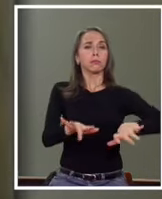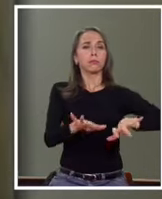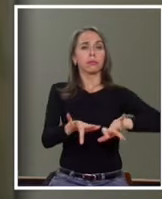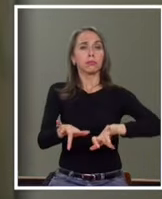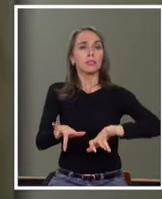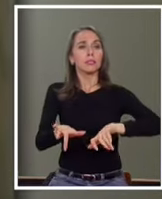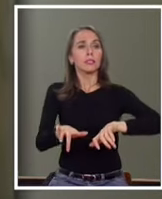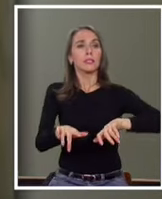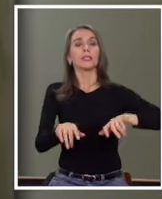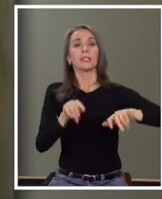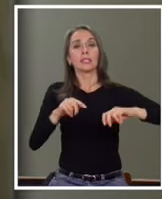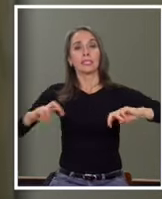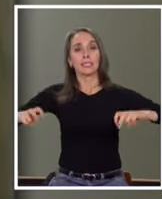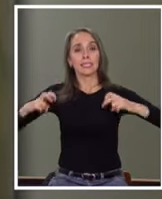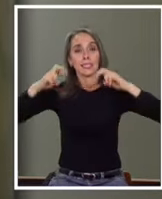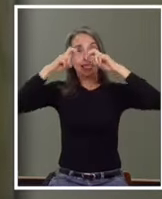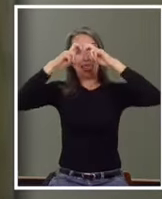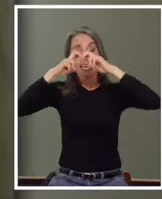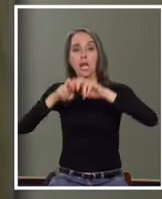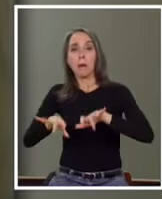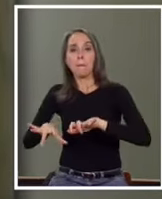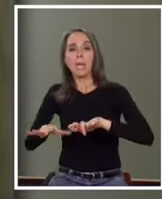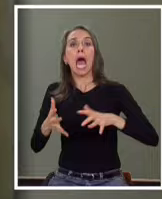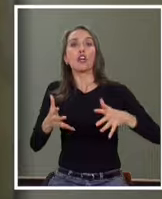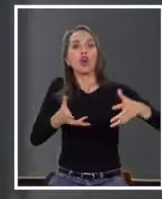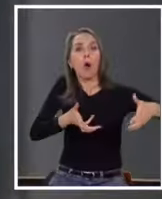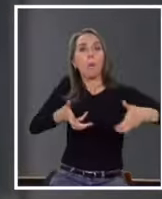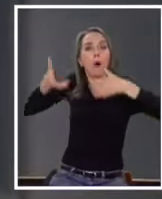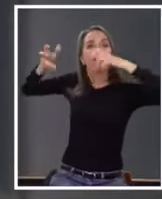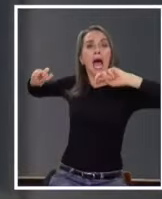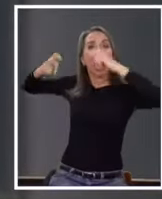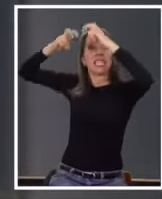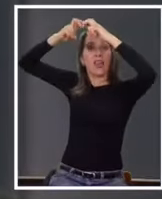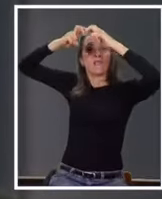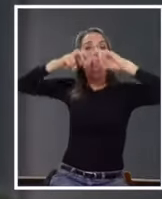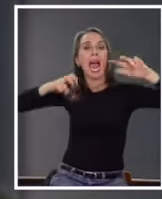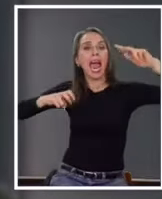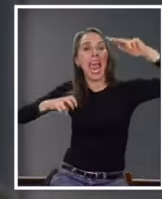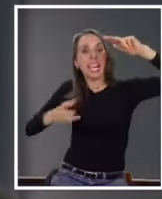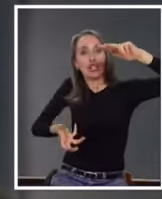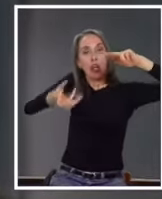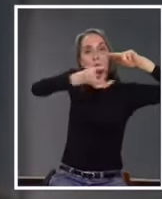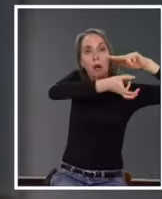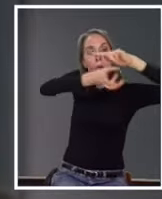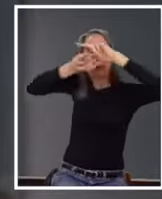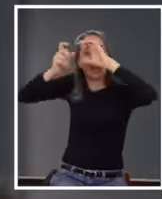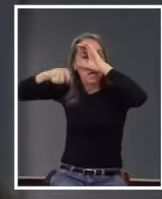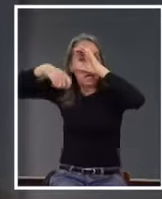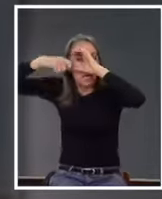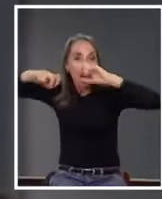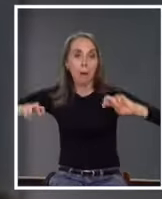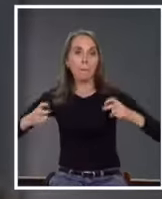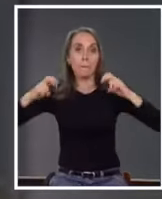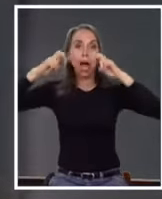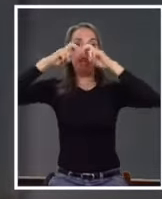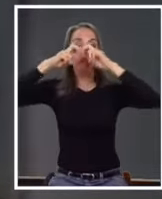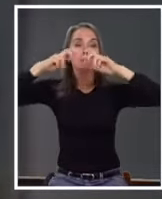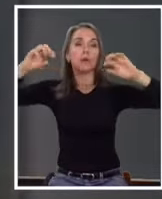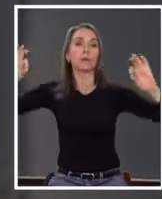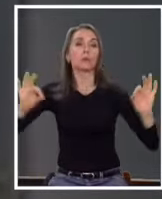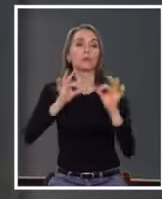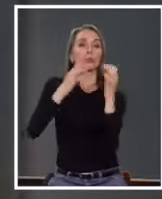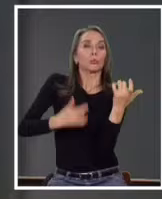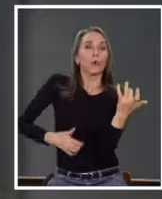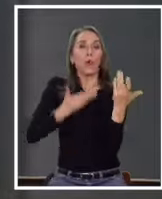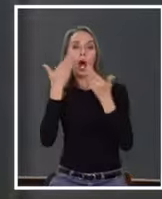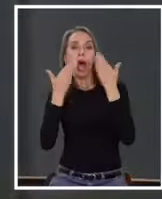Un helicóptero subió el piano hasta las alturas. La tarea fue titánica para registrar en Machu Picchu esa música con que los